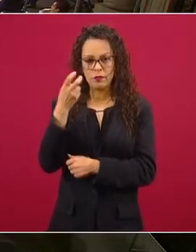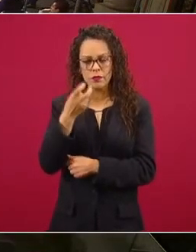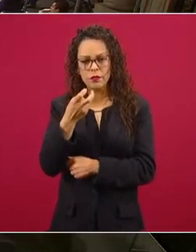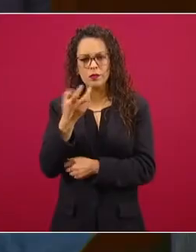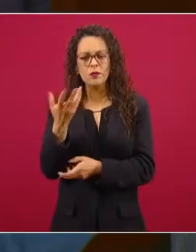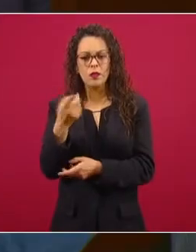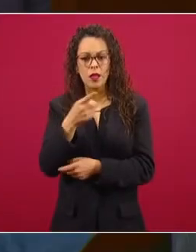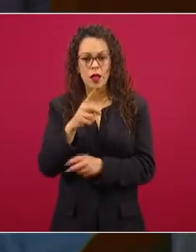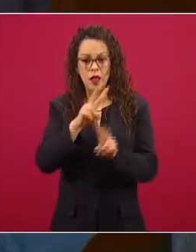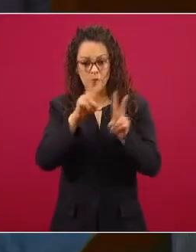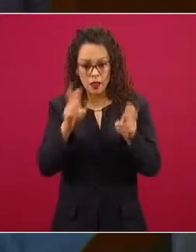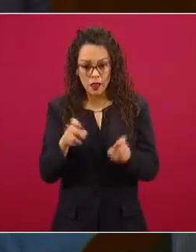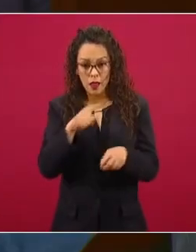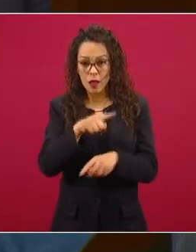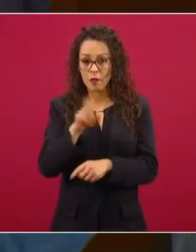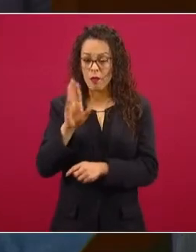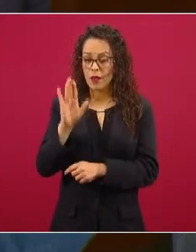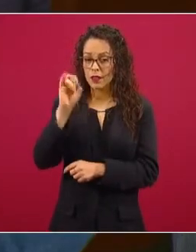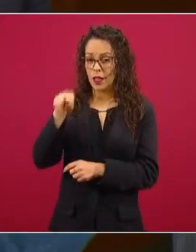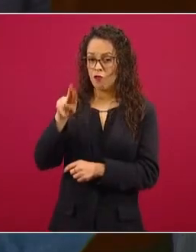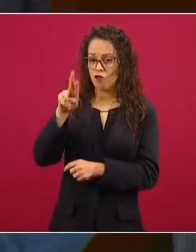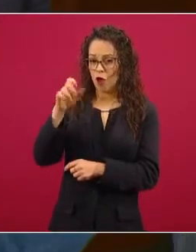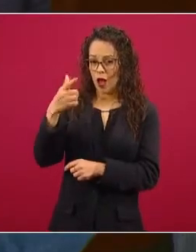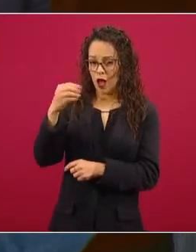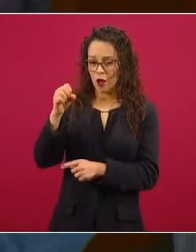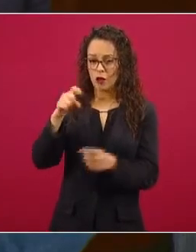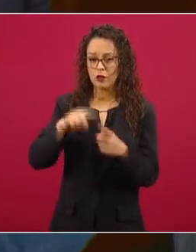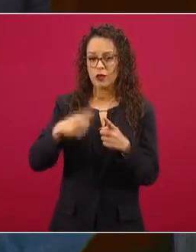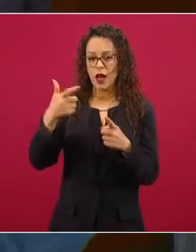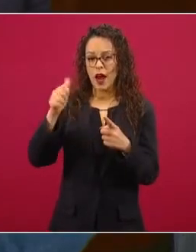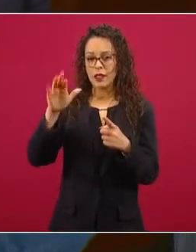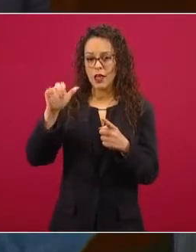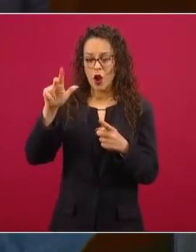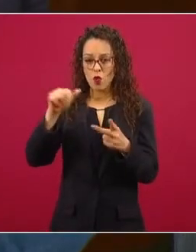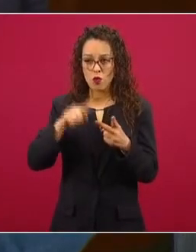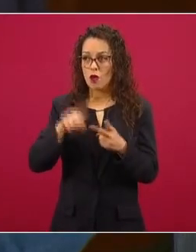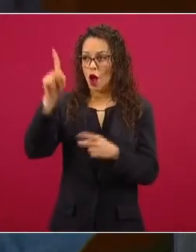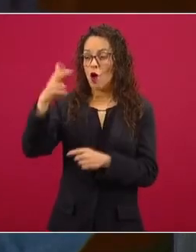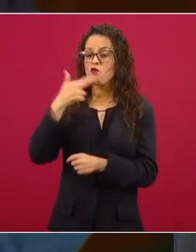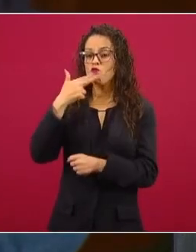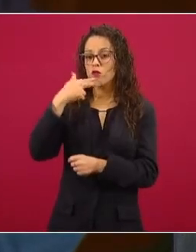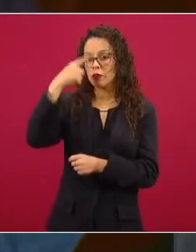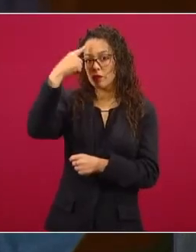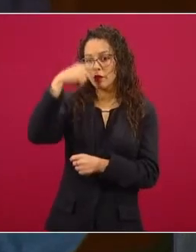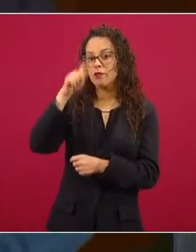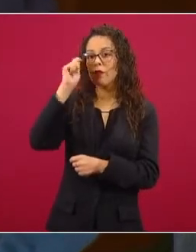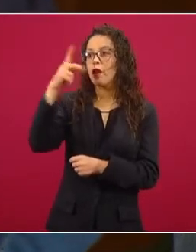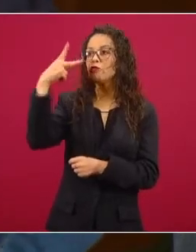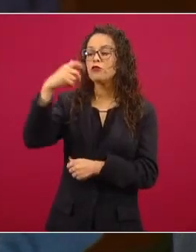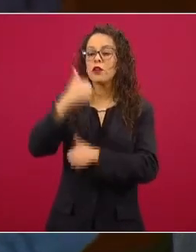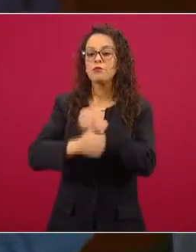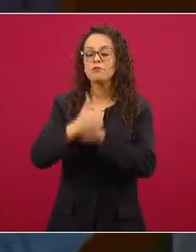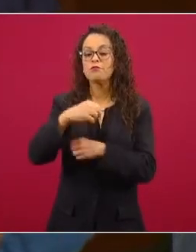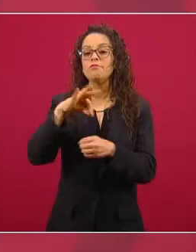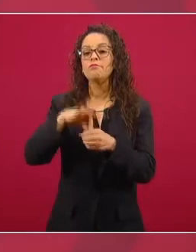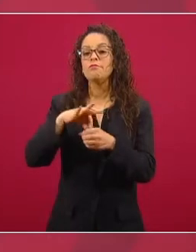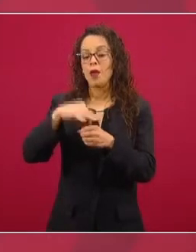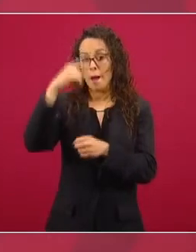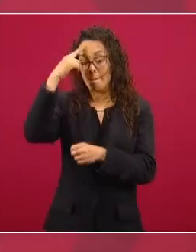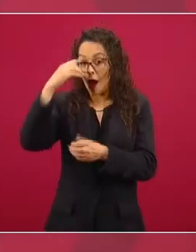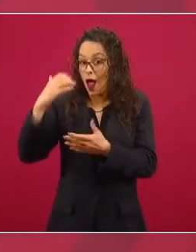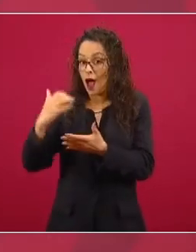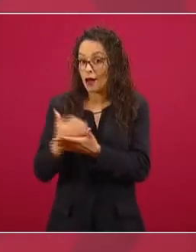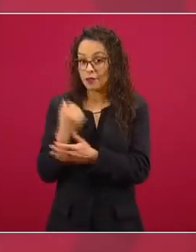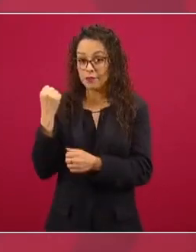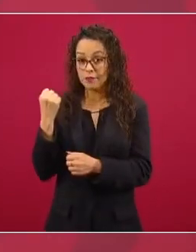Cienfuegos, el tema de García Luna, que sea utilizado de manera electoral en medio de la campaña. Yo creo que